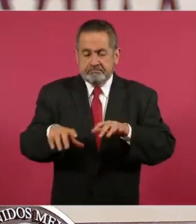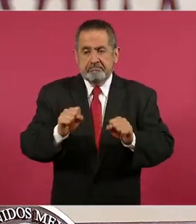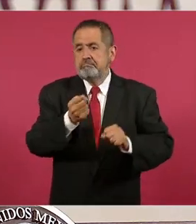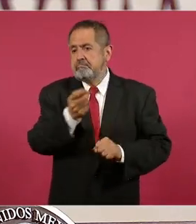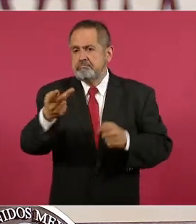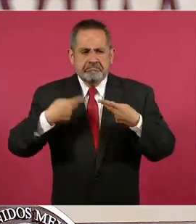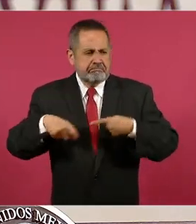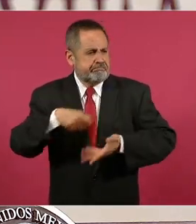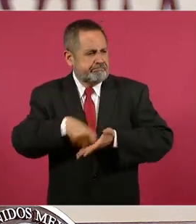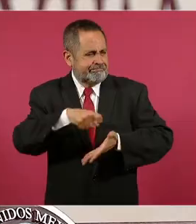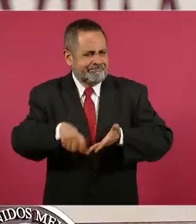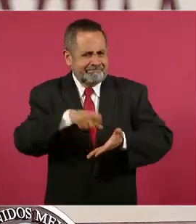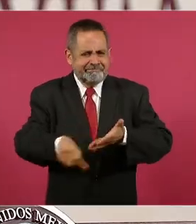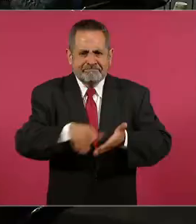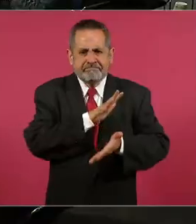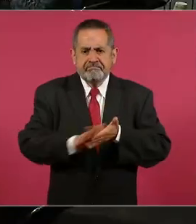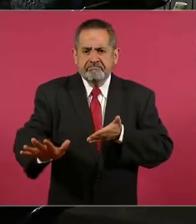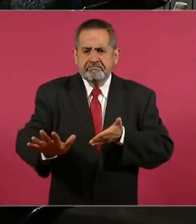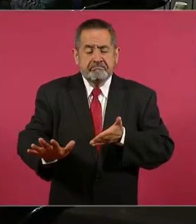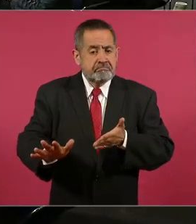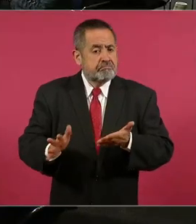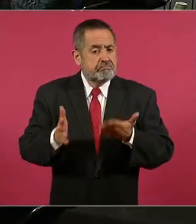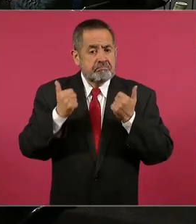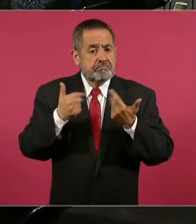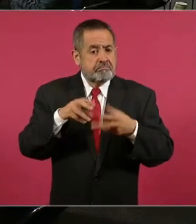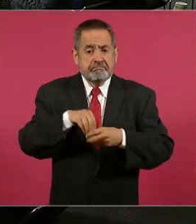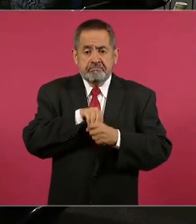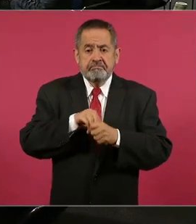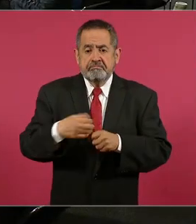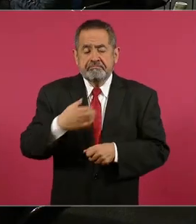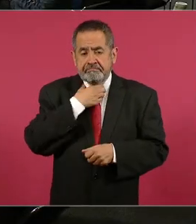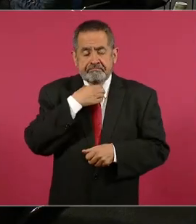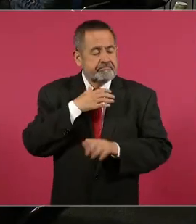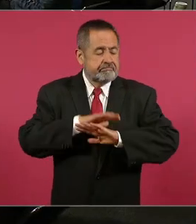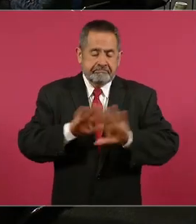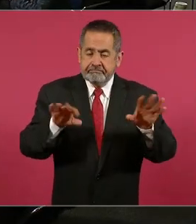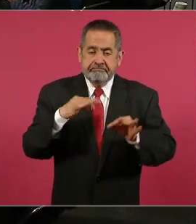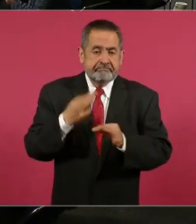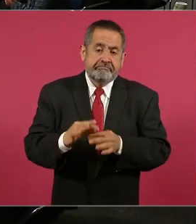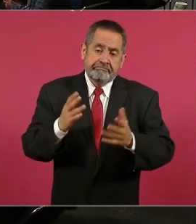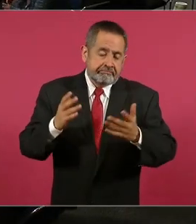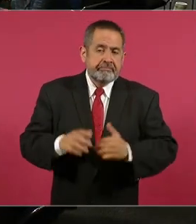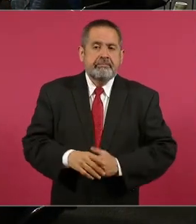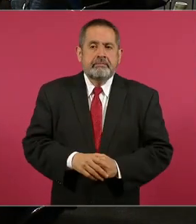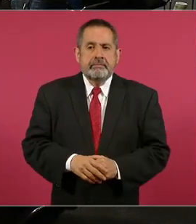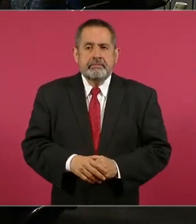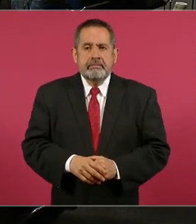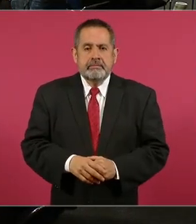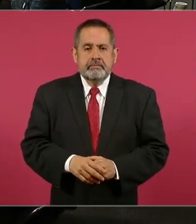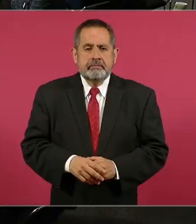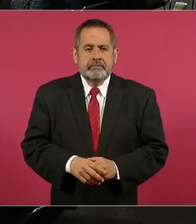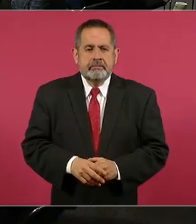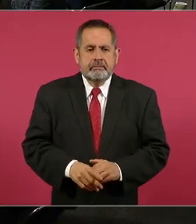pues rápidamente se ocuparon todos los lugares. ¿Y